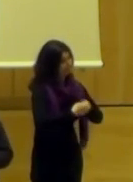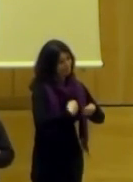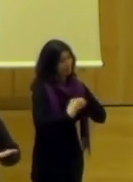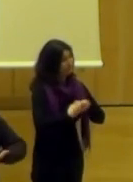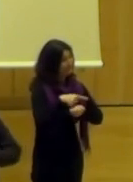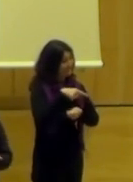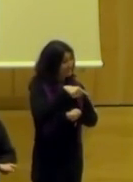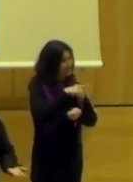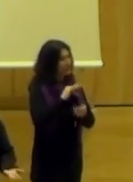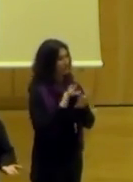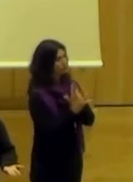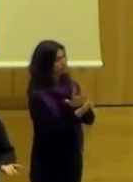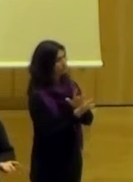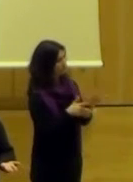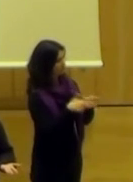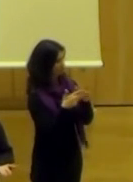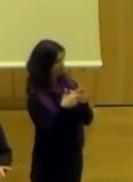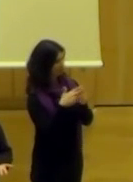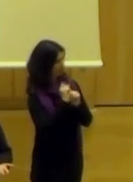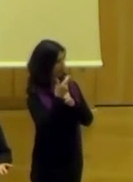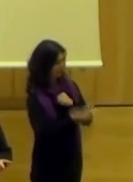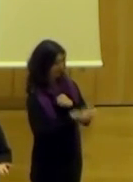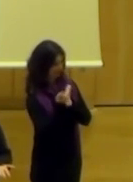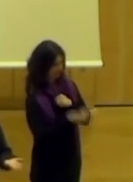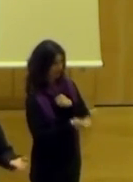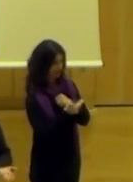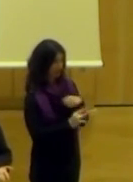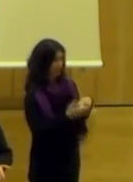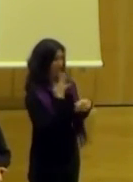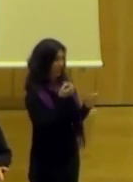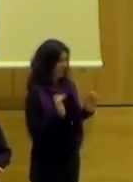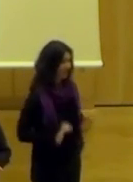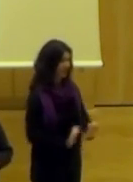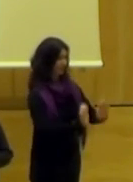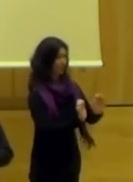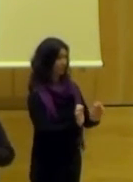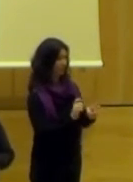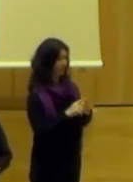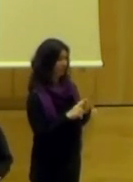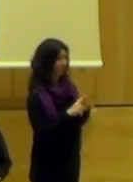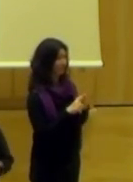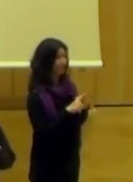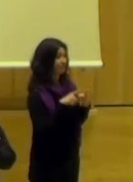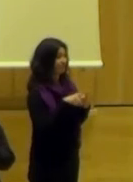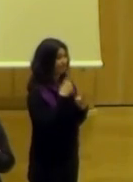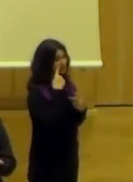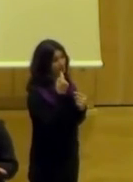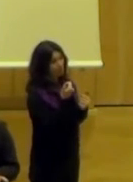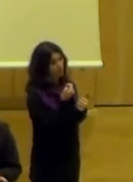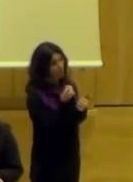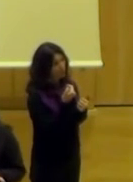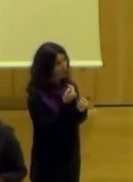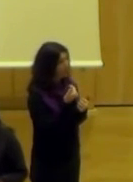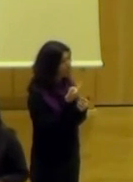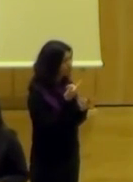esos comercios y ahí es donde se socializa fundamentalmente y necesita un impulso, ¿no? Entonces, es ver un poco cómo